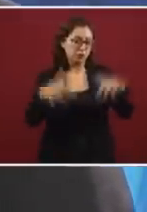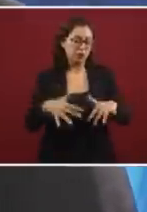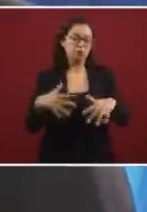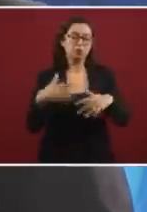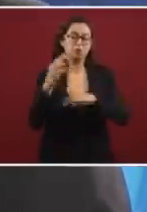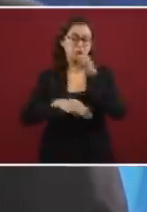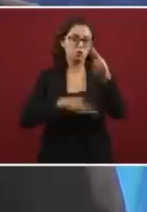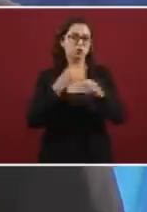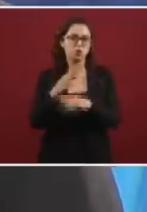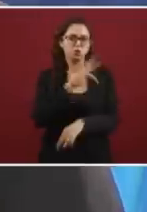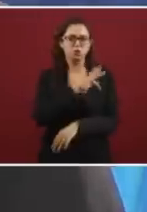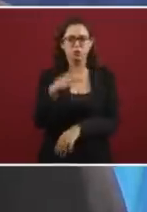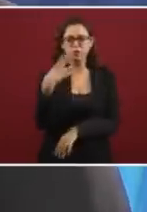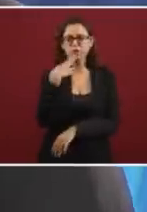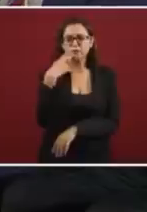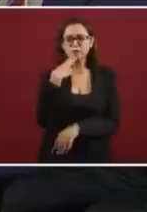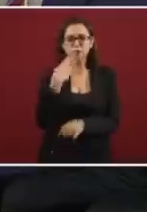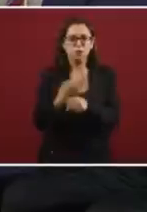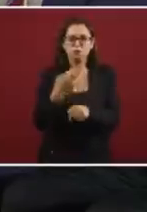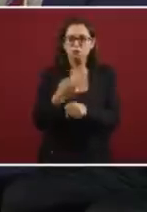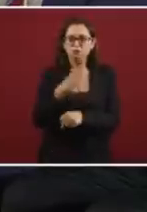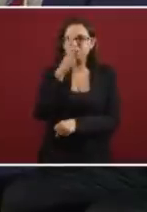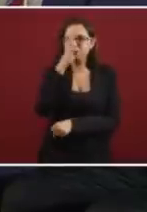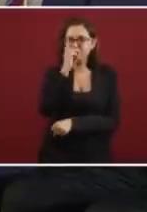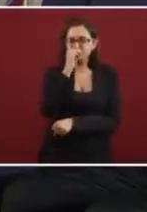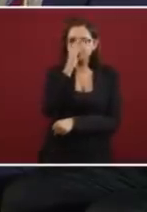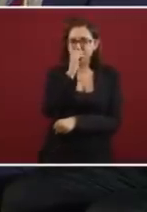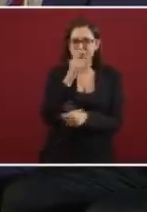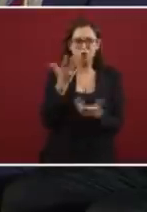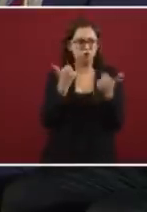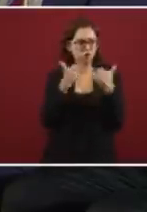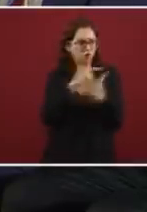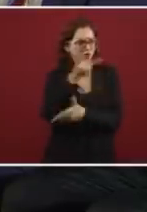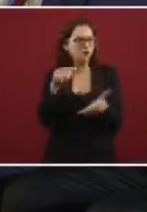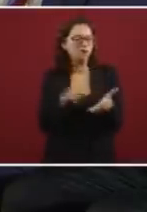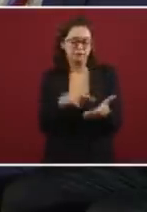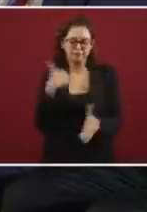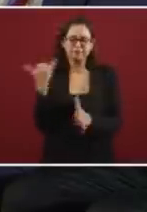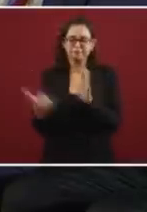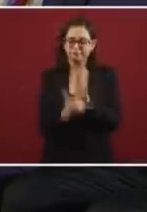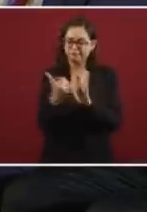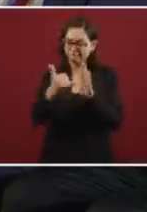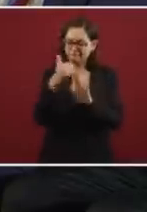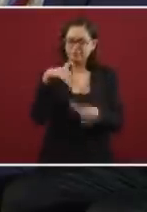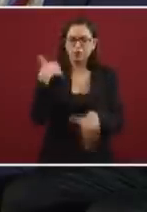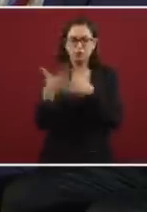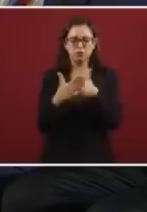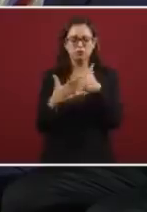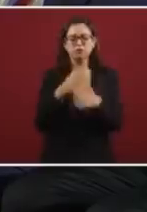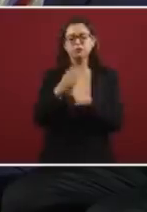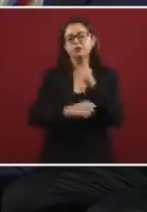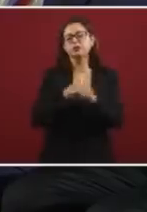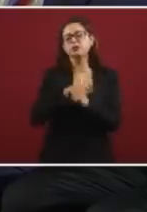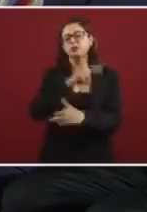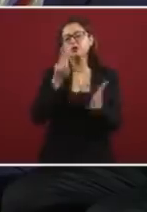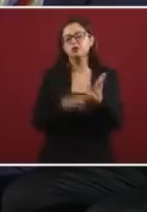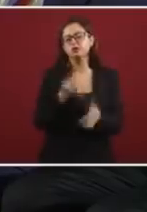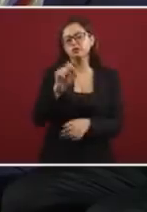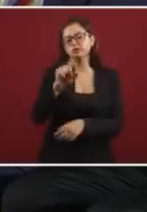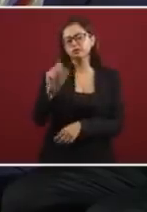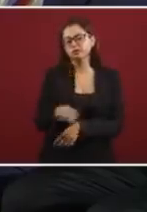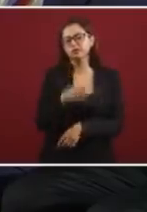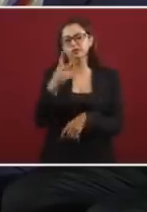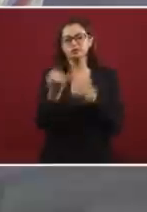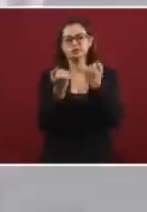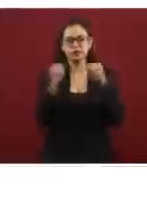mundial no que hoy en día no pueden llegar a cancún se estima o su apertura de la misma manera en el año 2022 estará ubicado